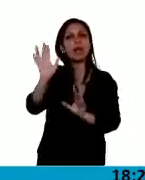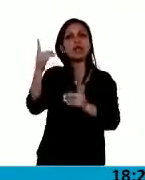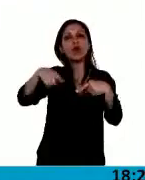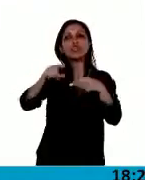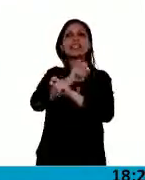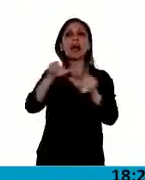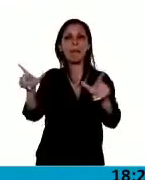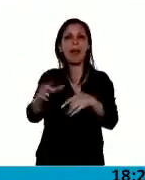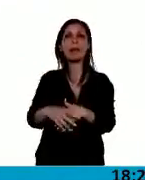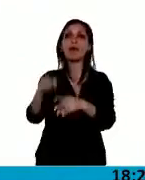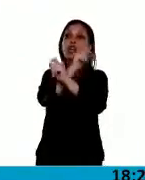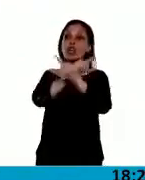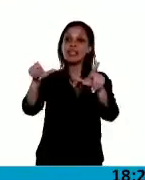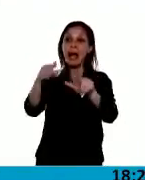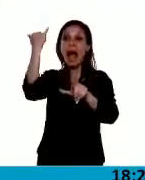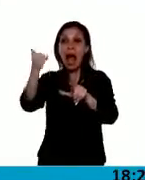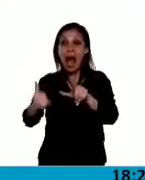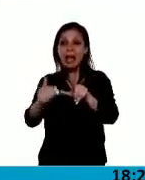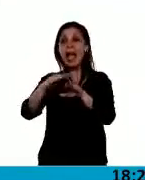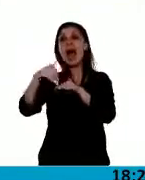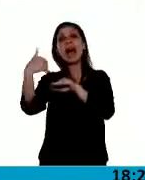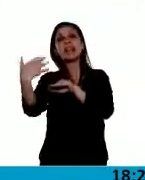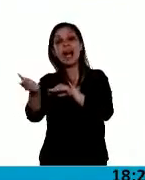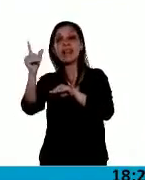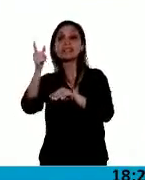está mal, detrás de esas, soluciones, de esas